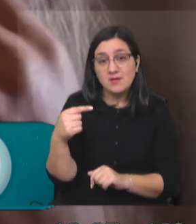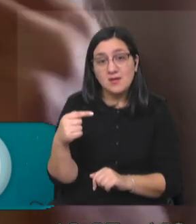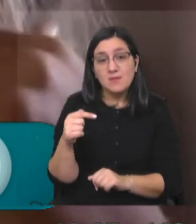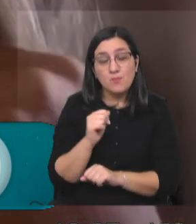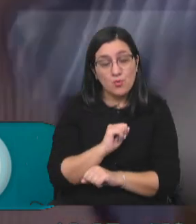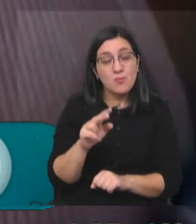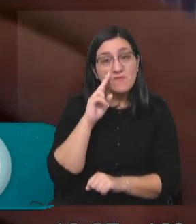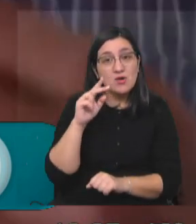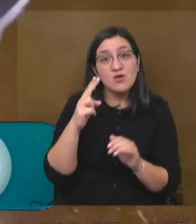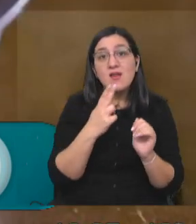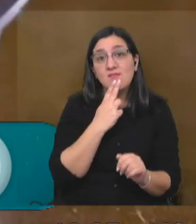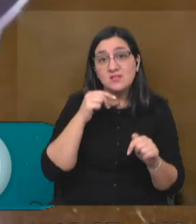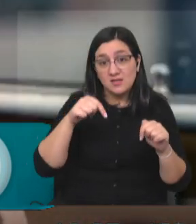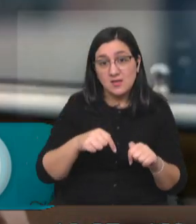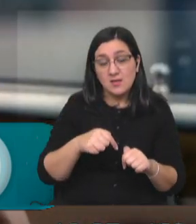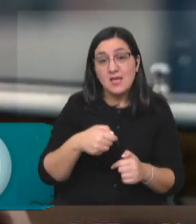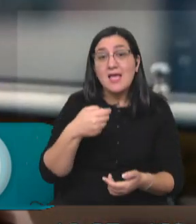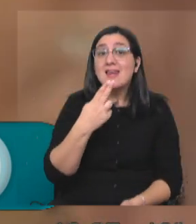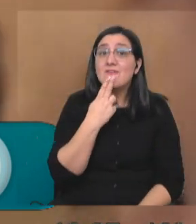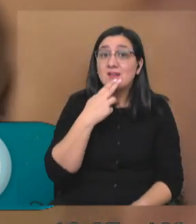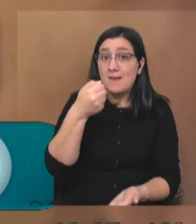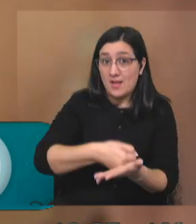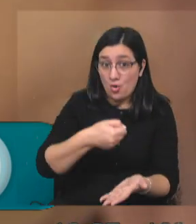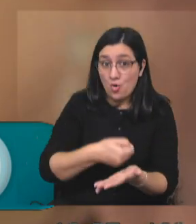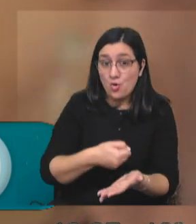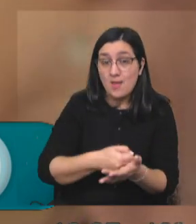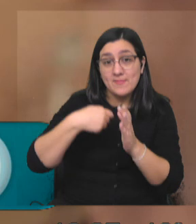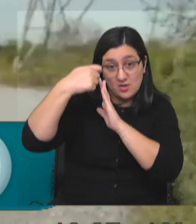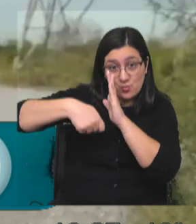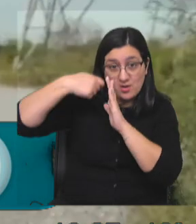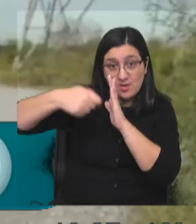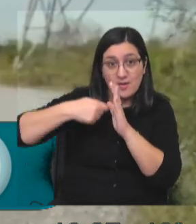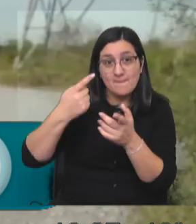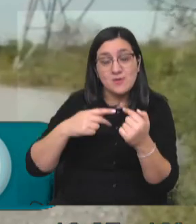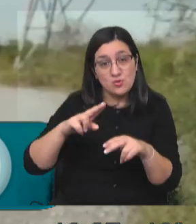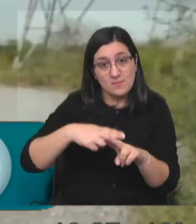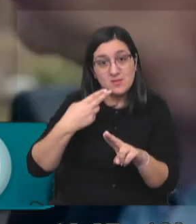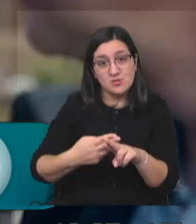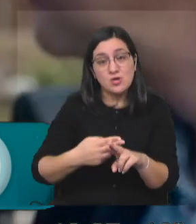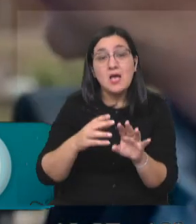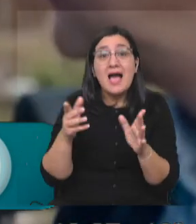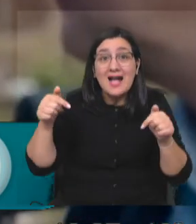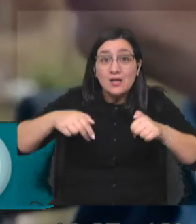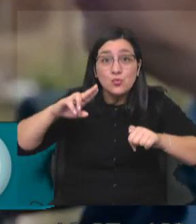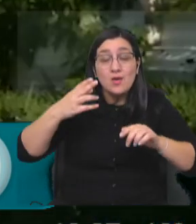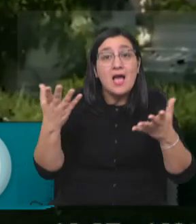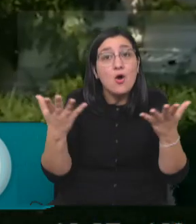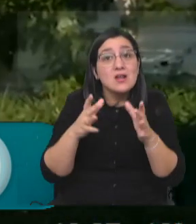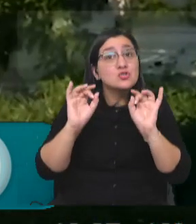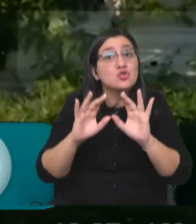N roja. La pagó Netflix esta película, pero repito, se está estrenando en cines acá. Está el